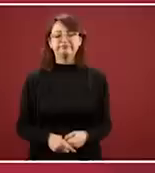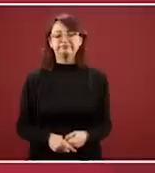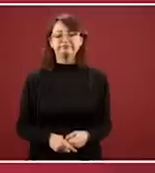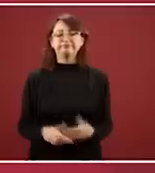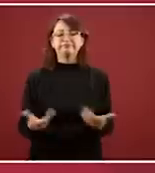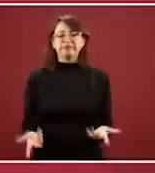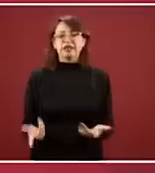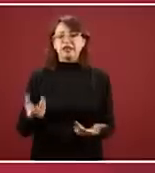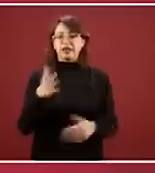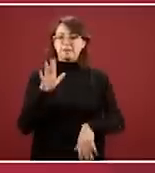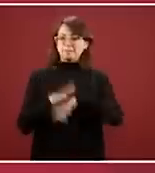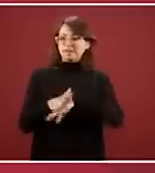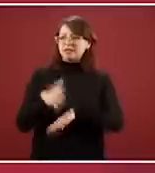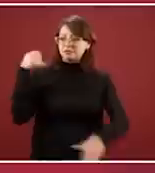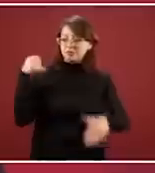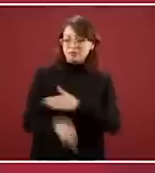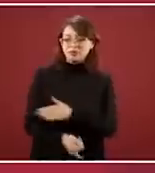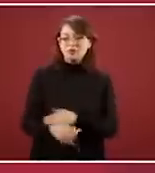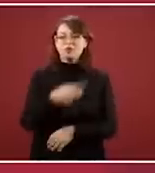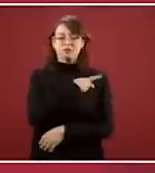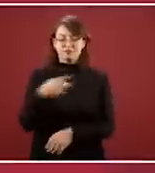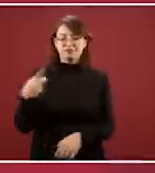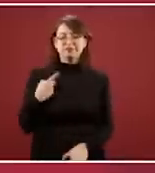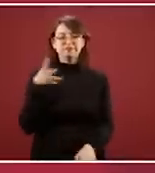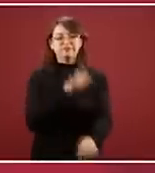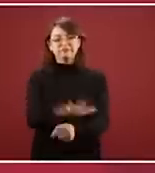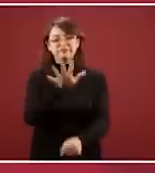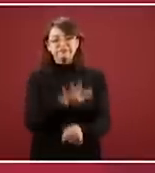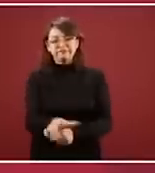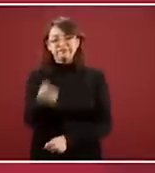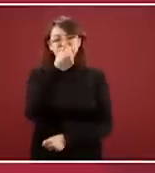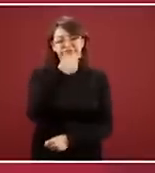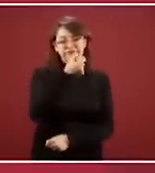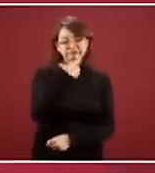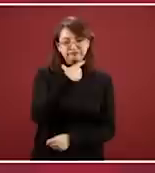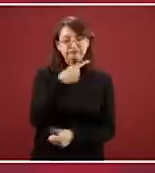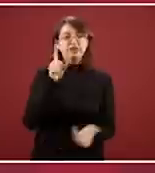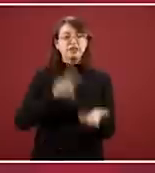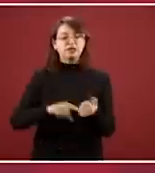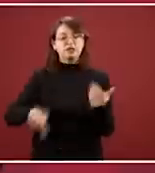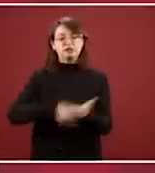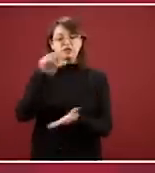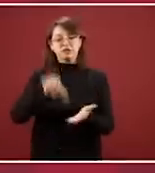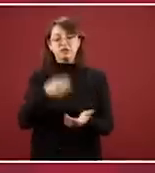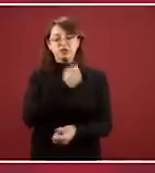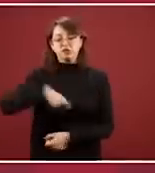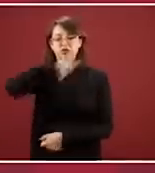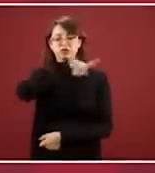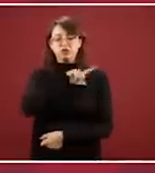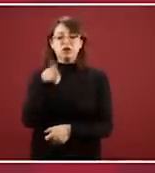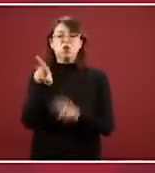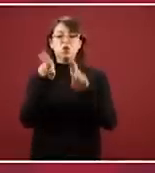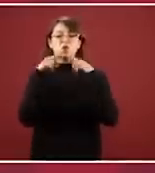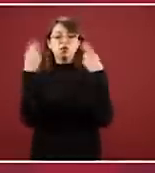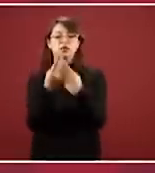con el que haya medicinas en los centros de salud, en las unidades médicas